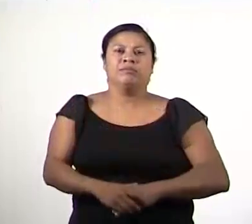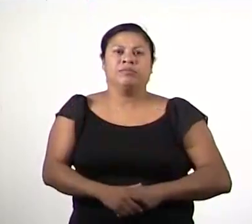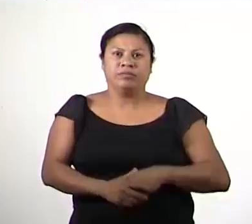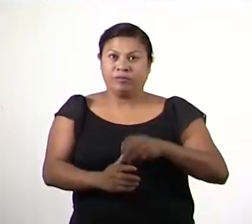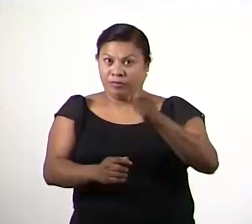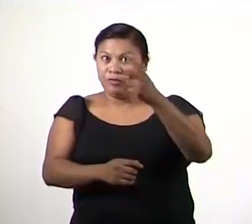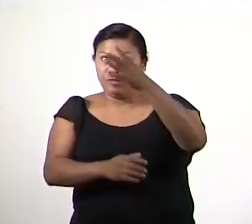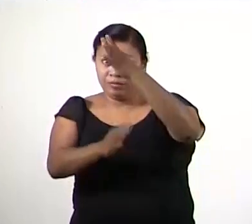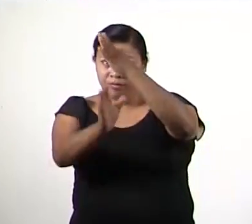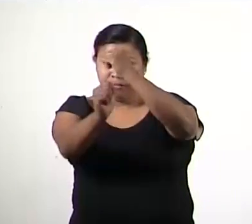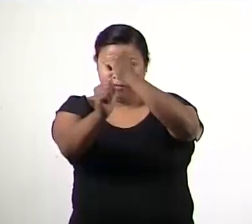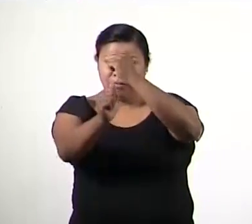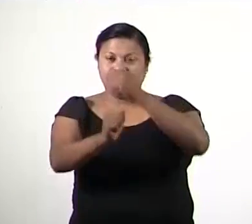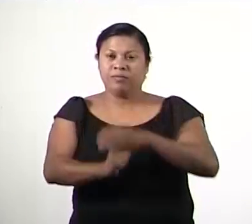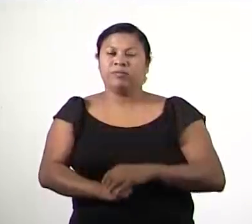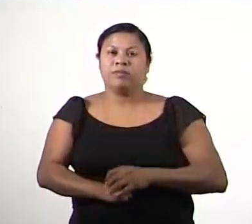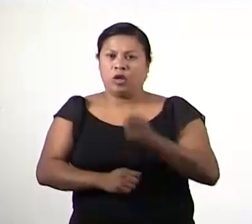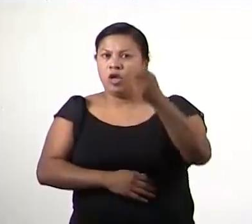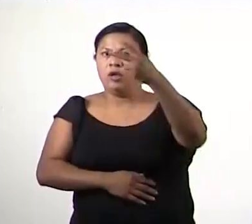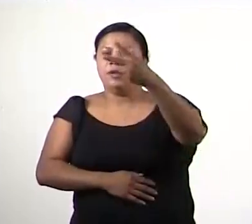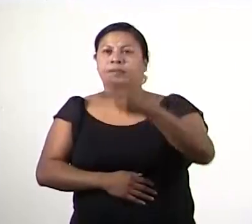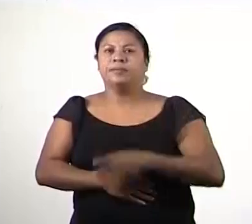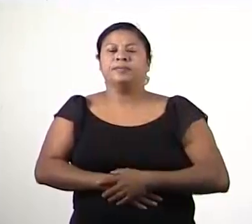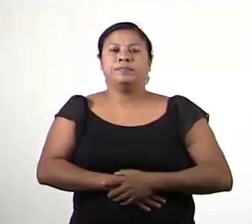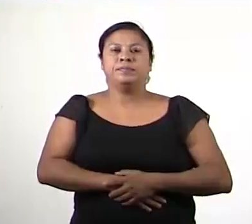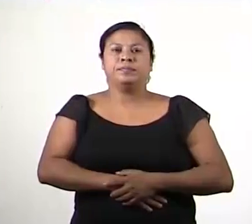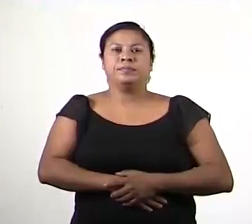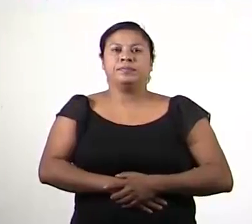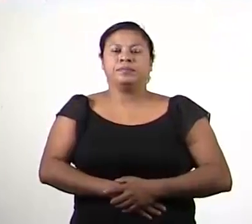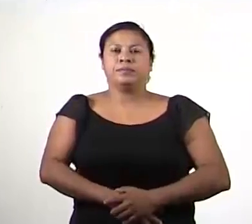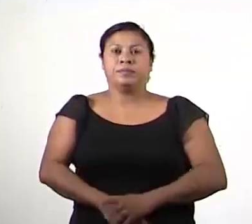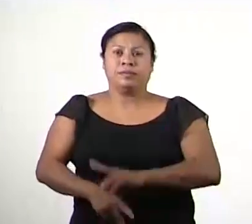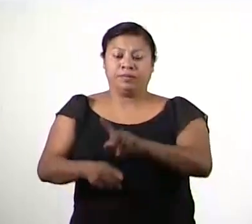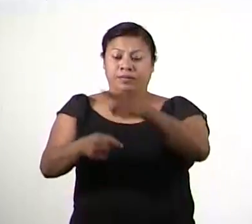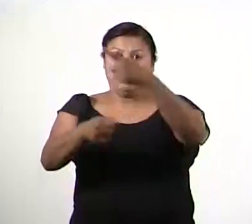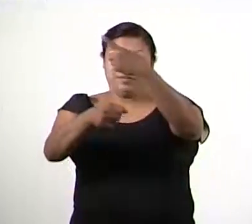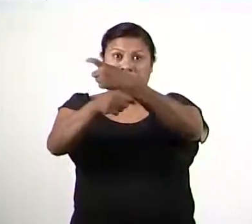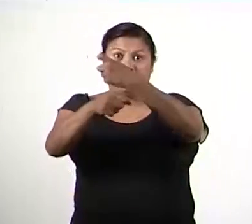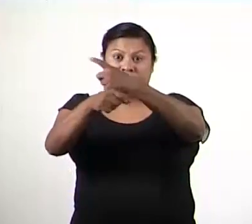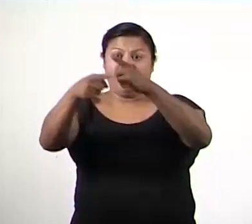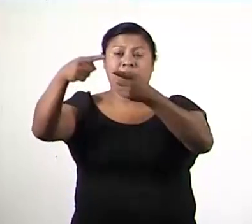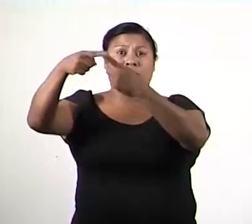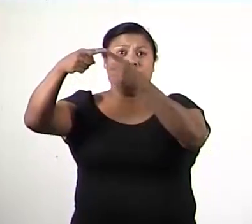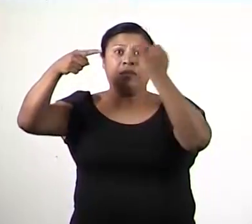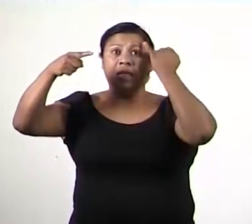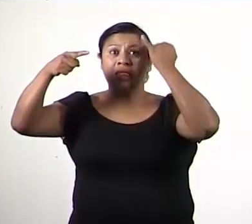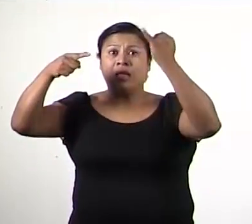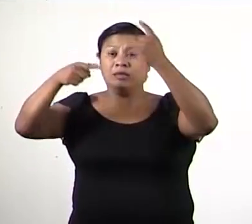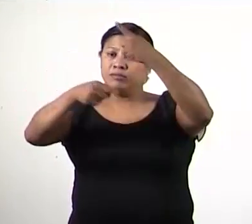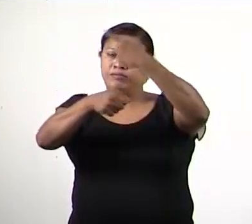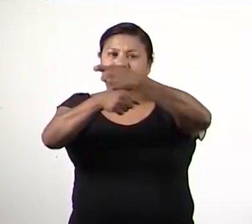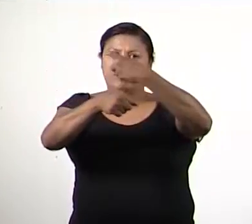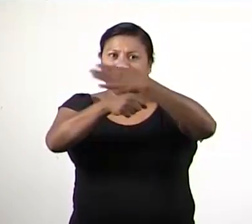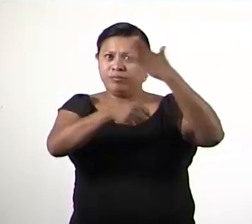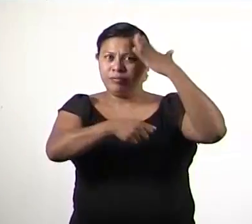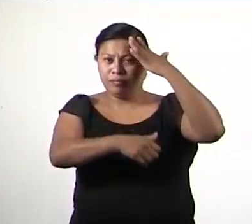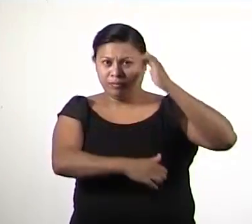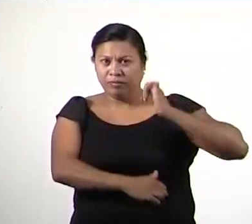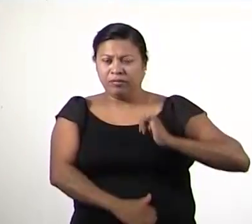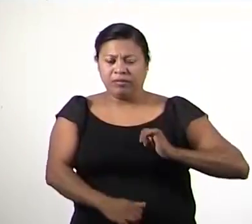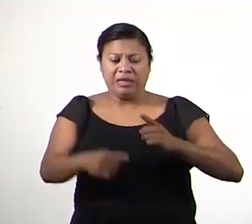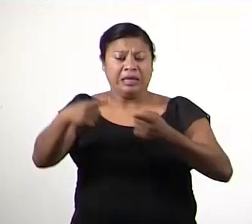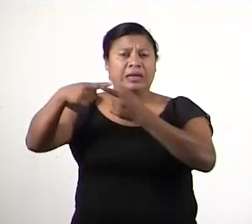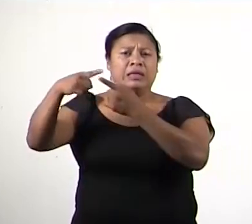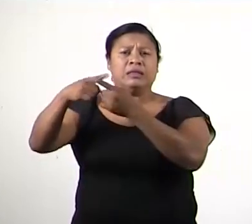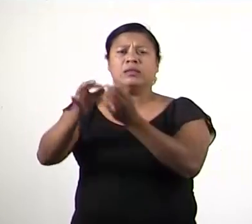¿Estamos de acuerdo? Ok. En las ideas principales es muy